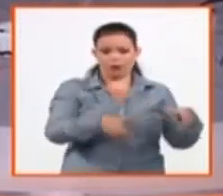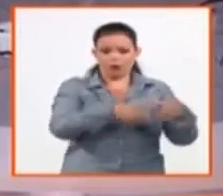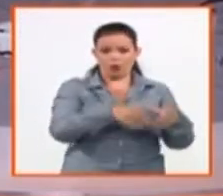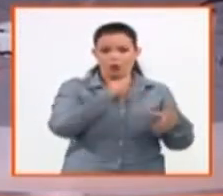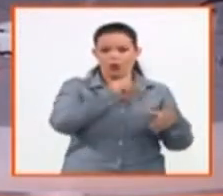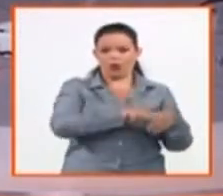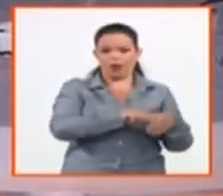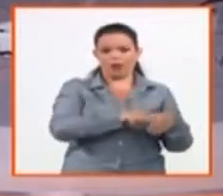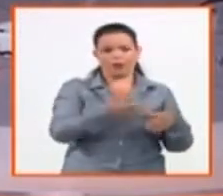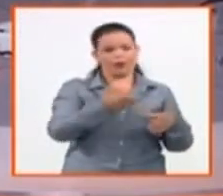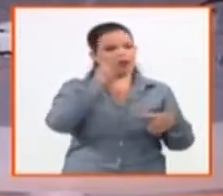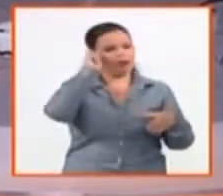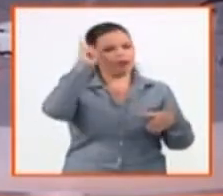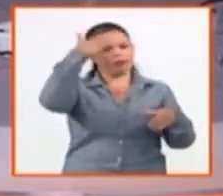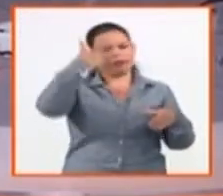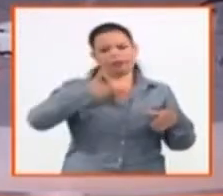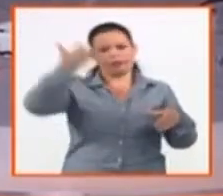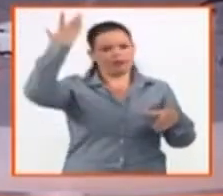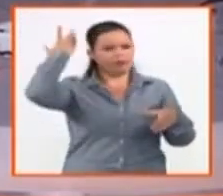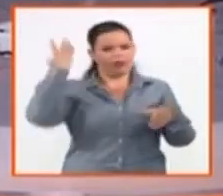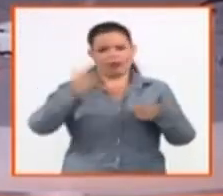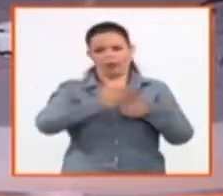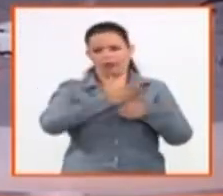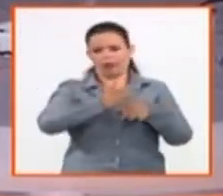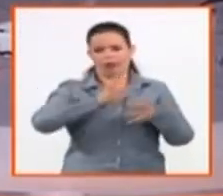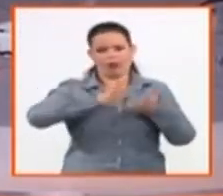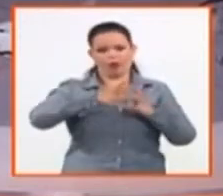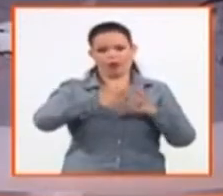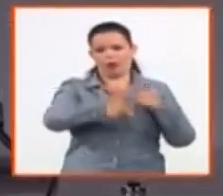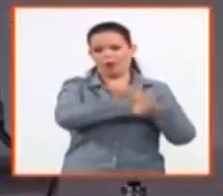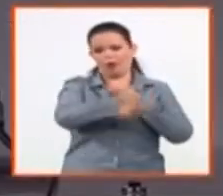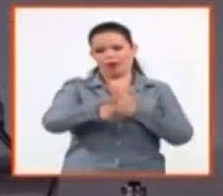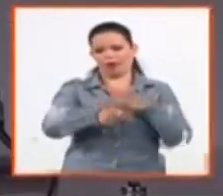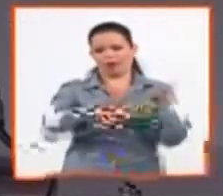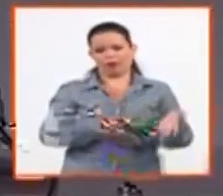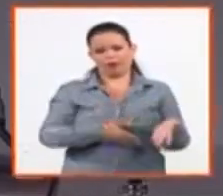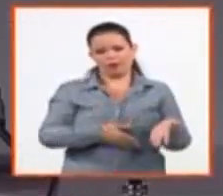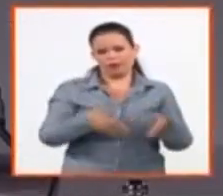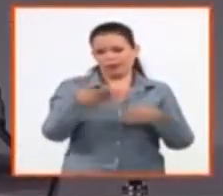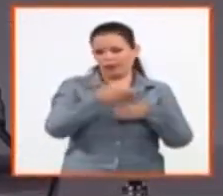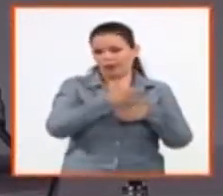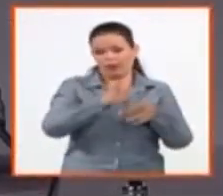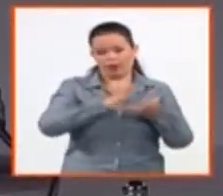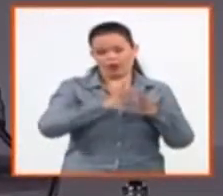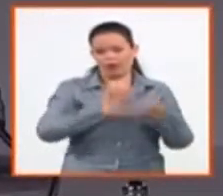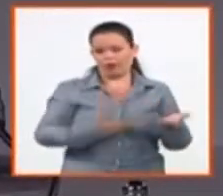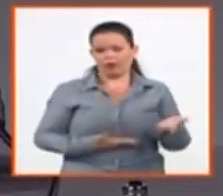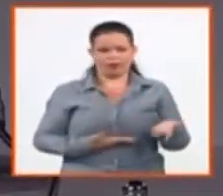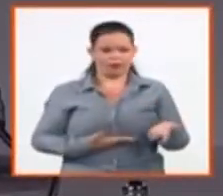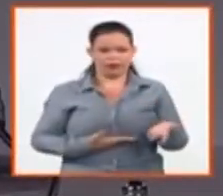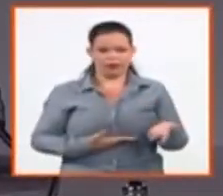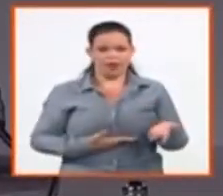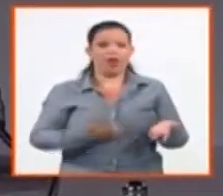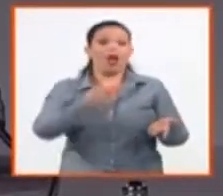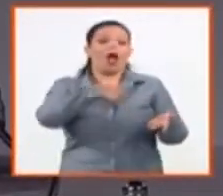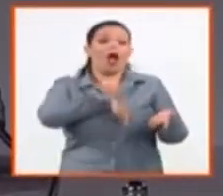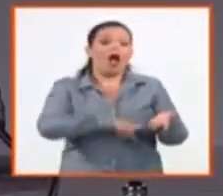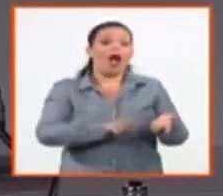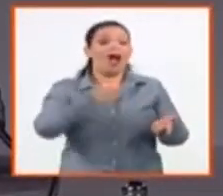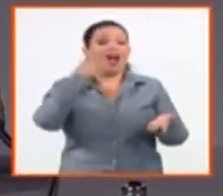como guerra irregular. Uh-huh. Claro, ellos haciendo la guerra irregular. Habría que ver ahora cómo logran ellos luchar